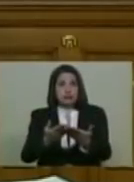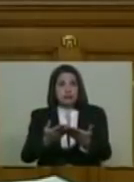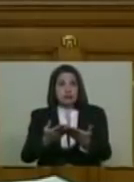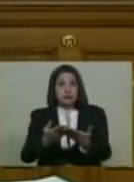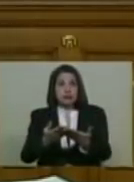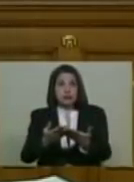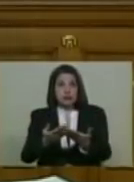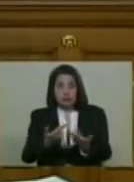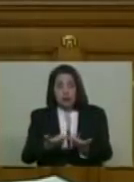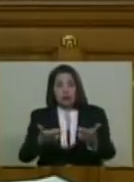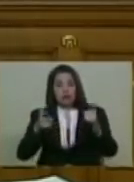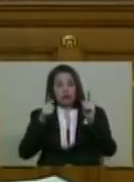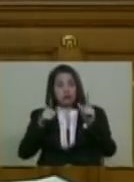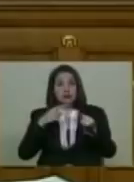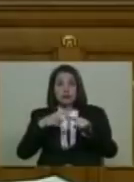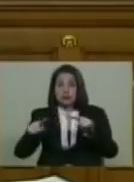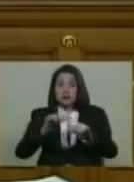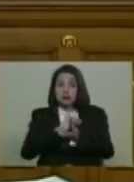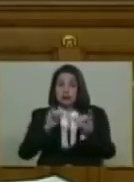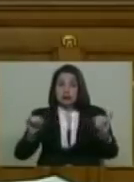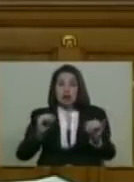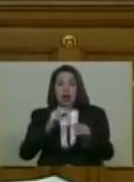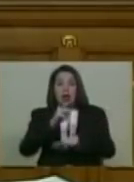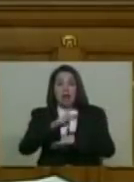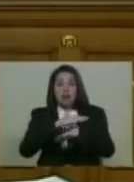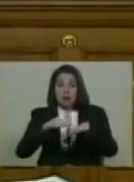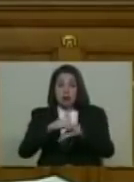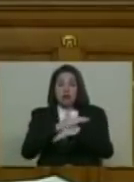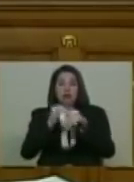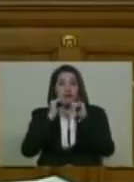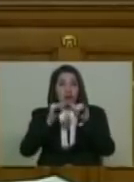ya el ministro ampliará informaciones